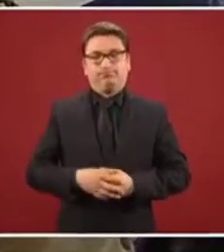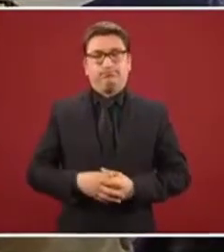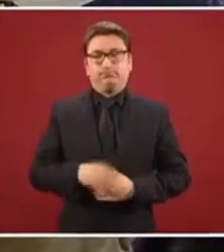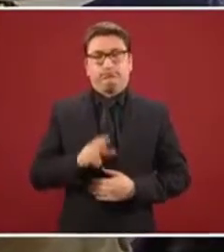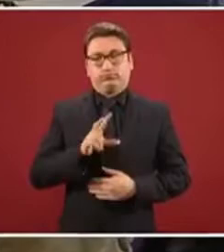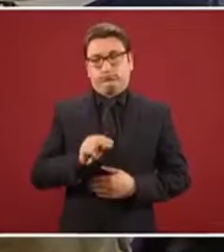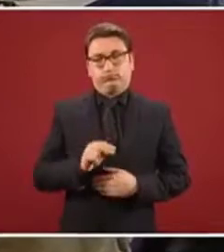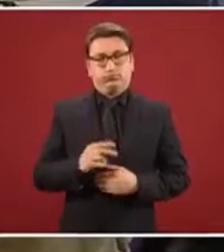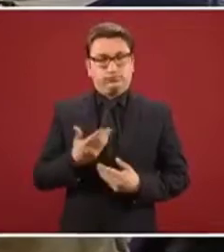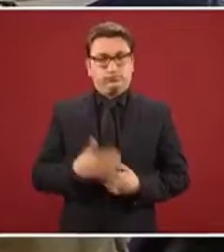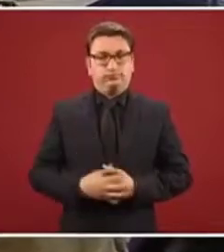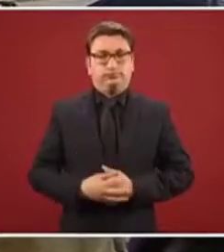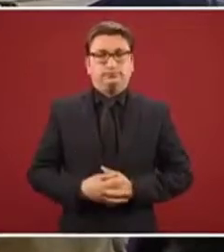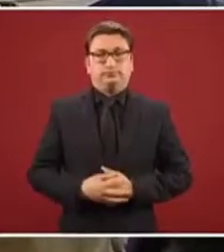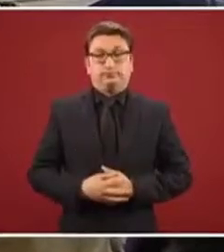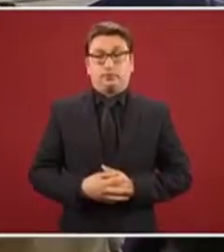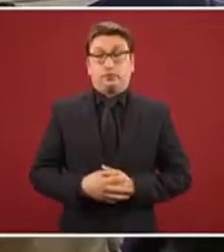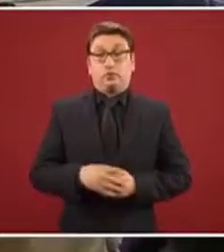sido buena para